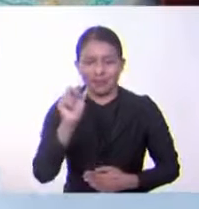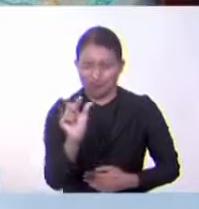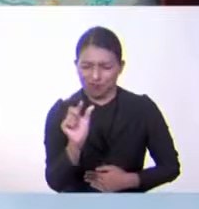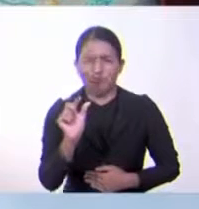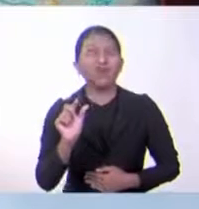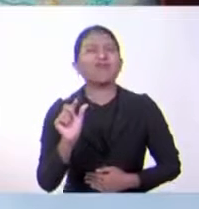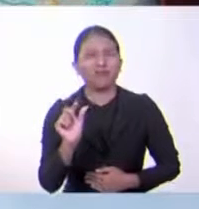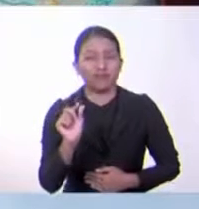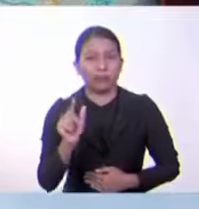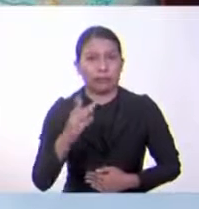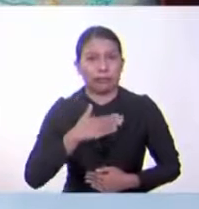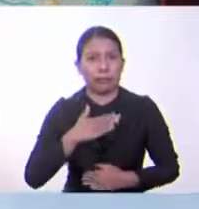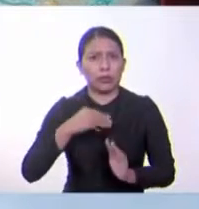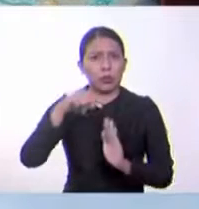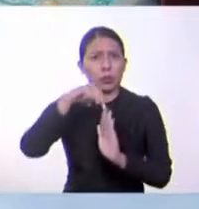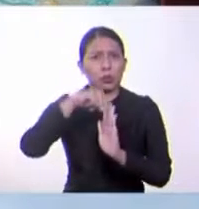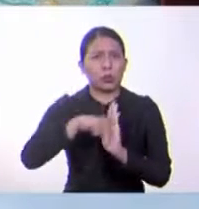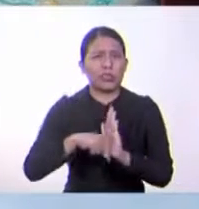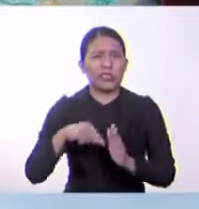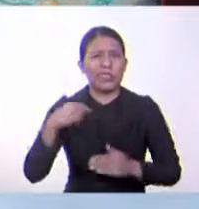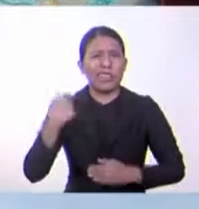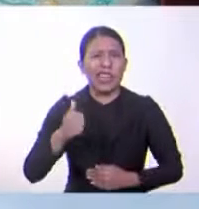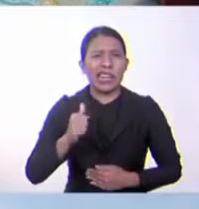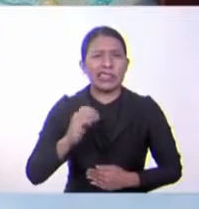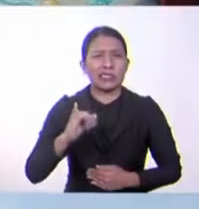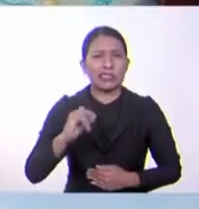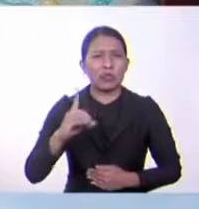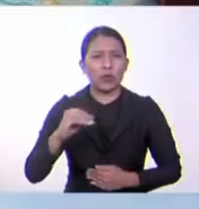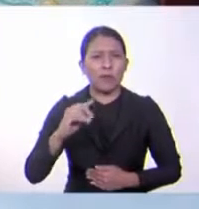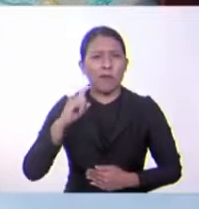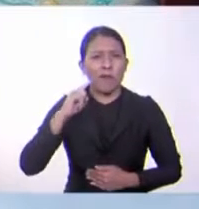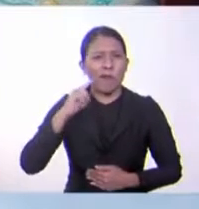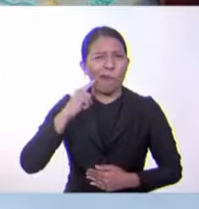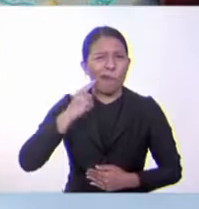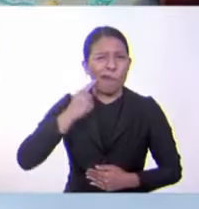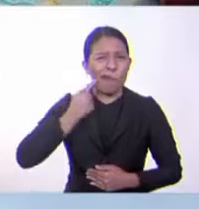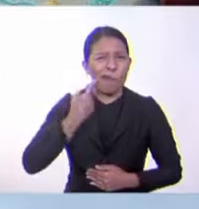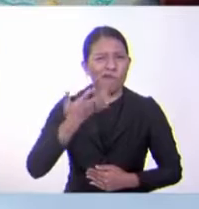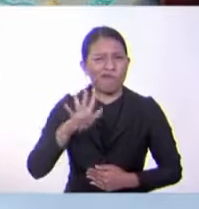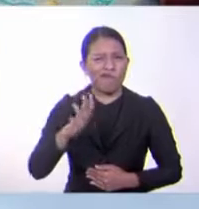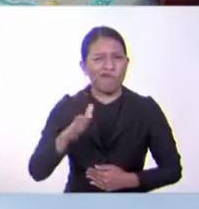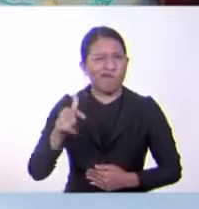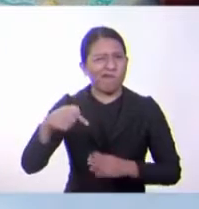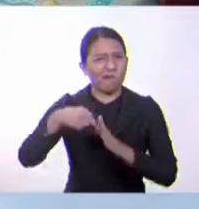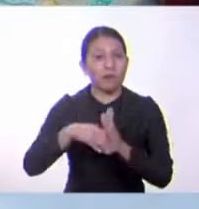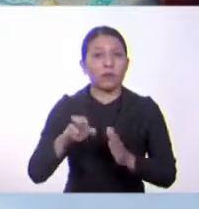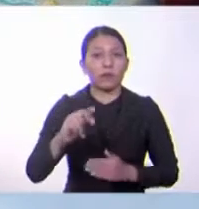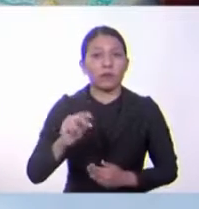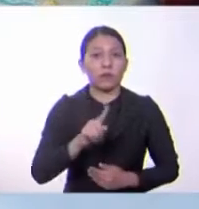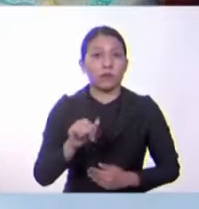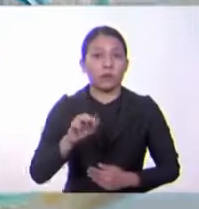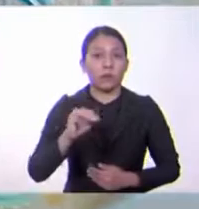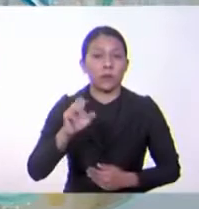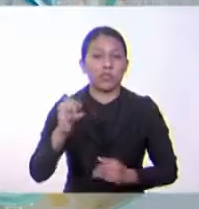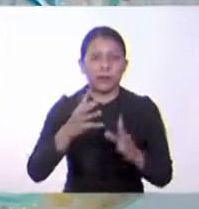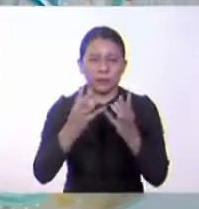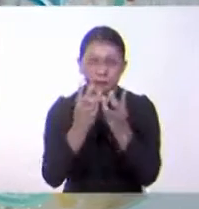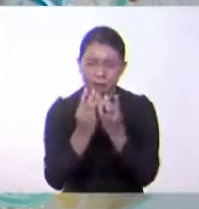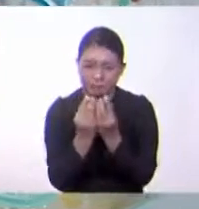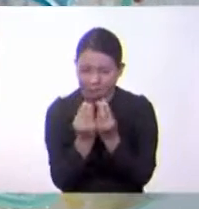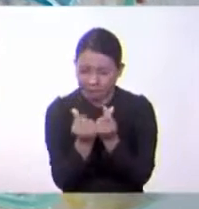su interior es muy ácido y en ese interior ácido existen unas enzimas que sirven para degradar sustancias.